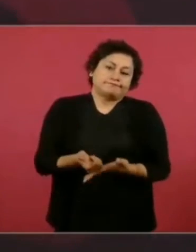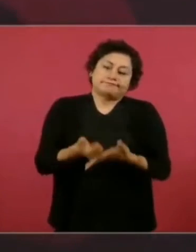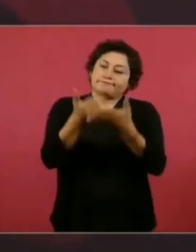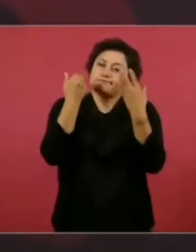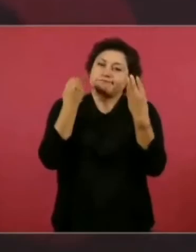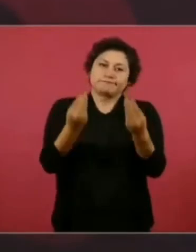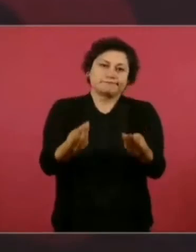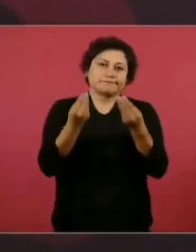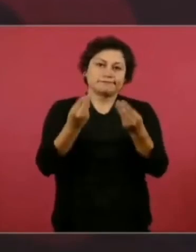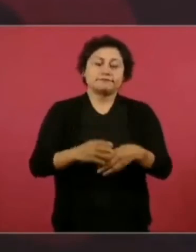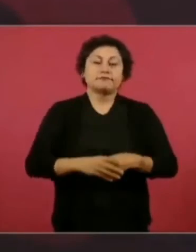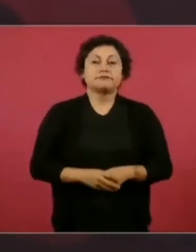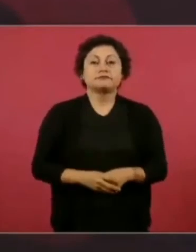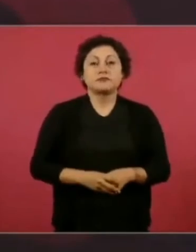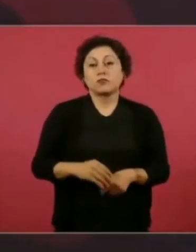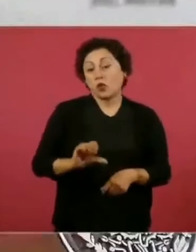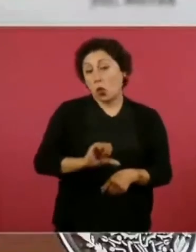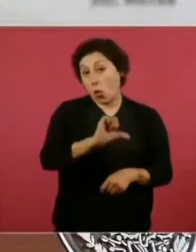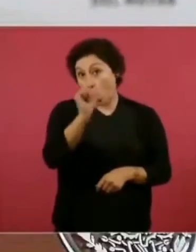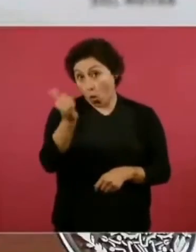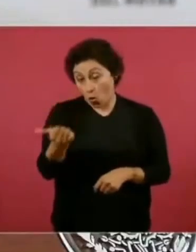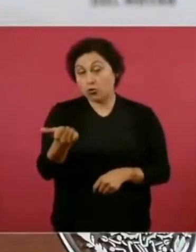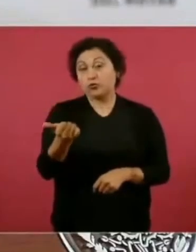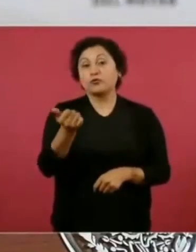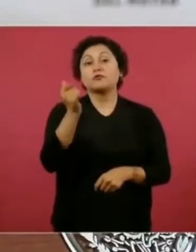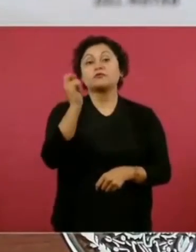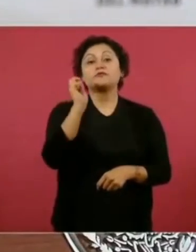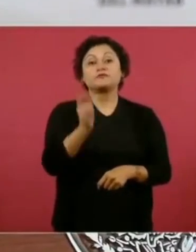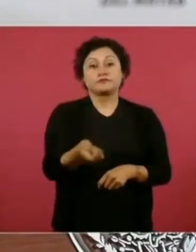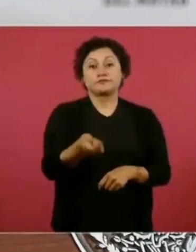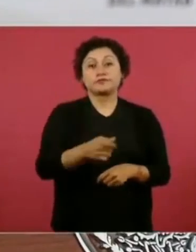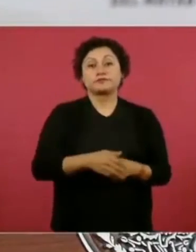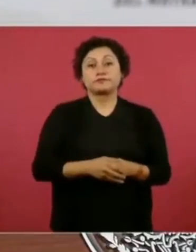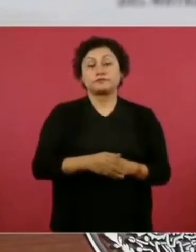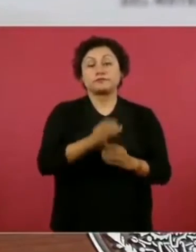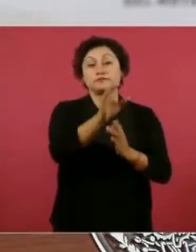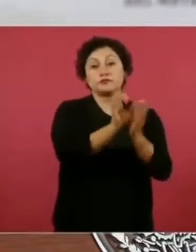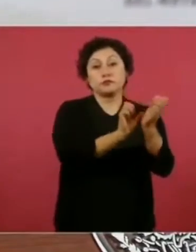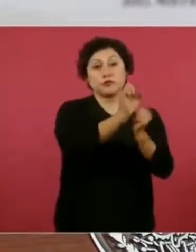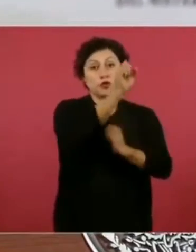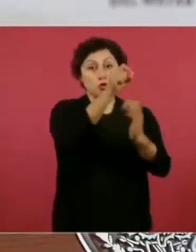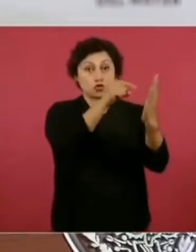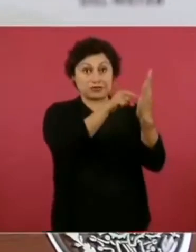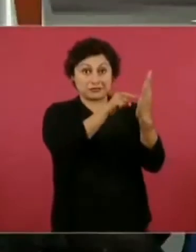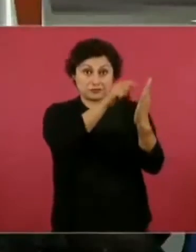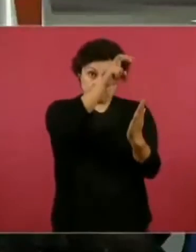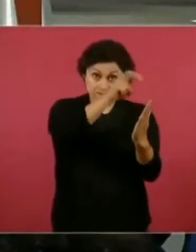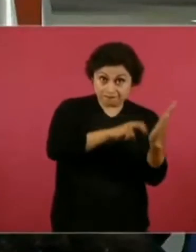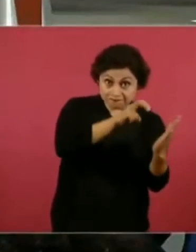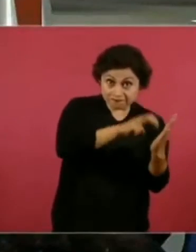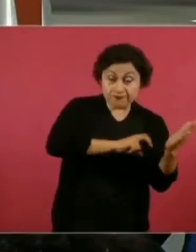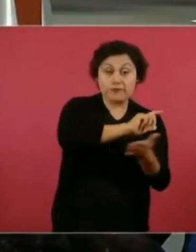Ayudó también el que se permitiera la reforma a la Constitución para que